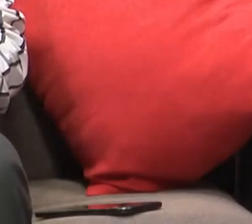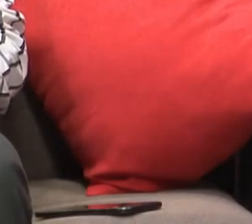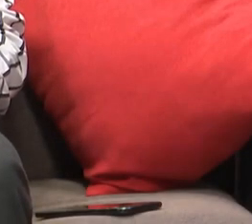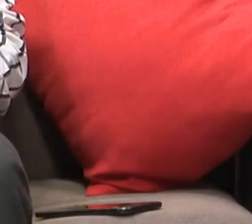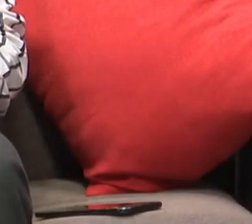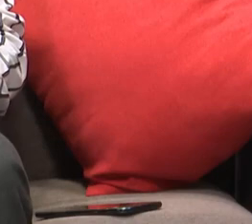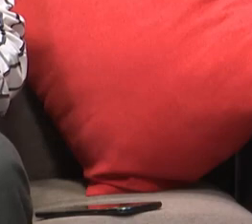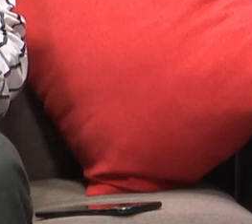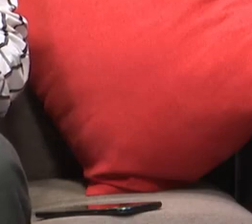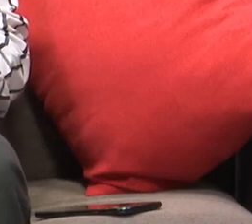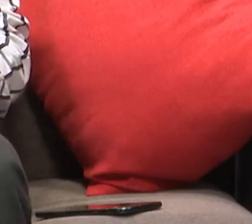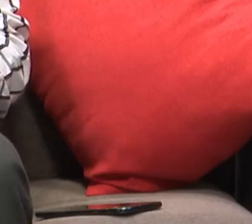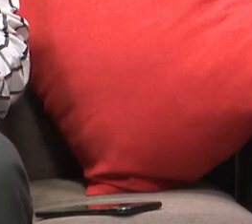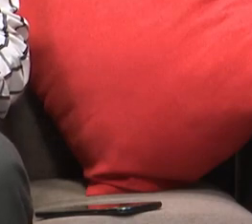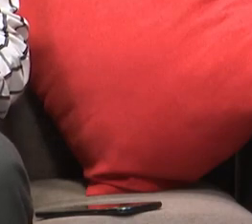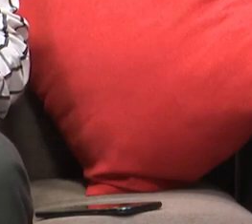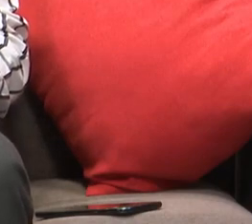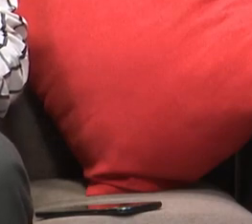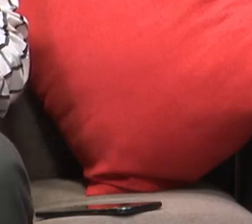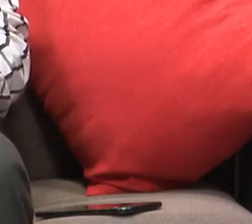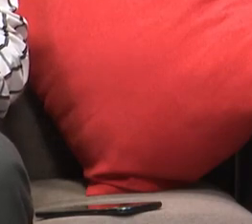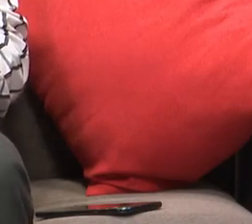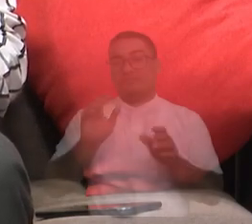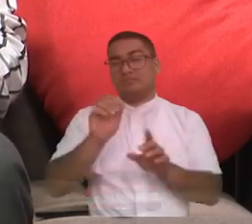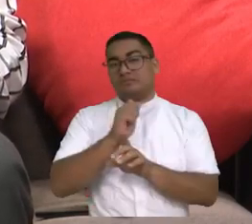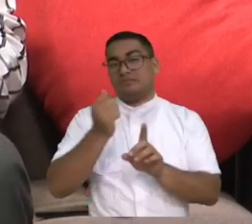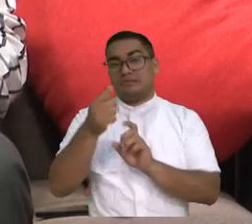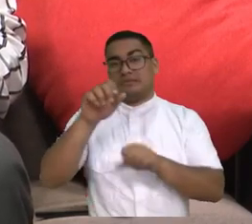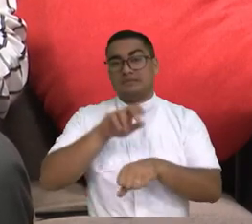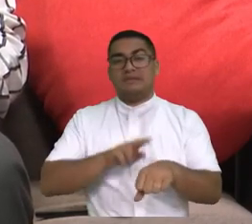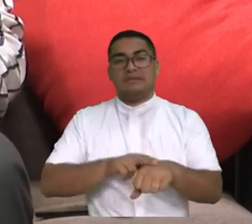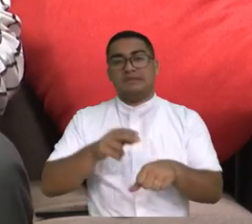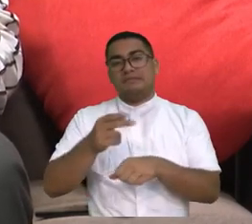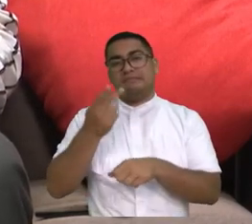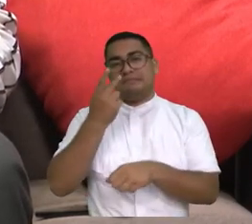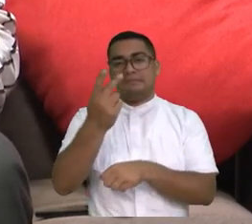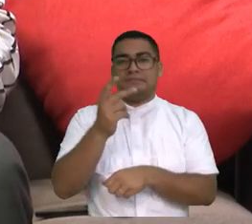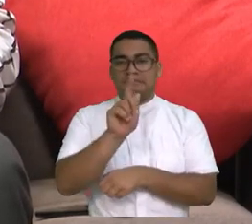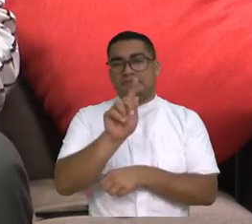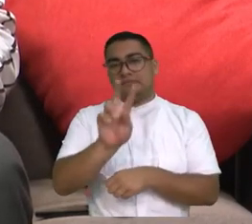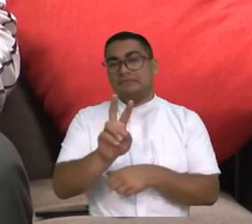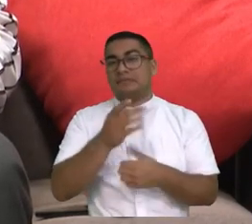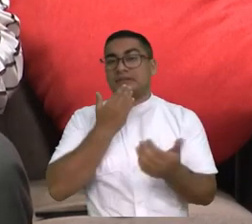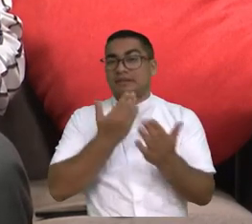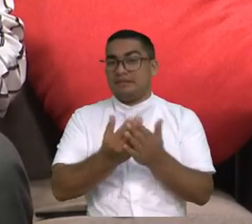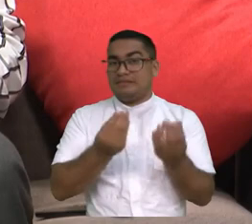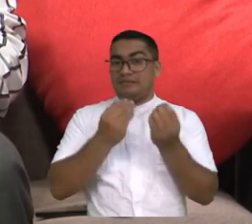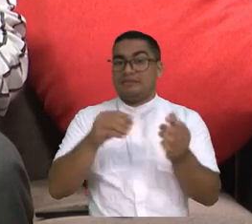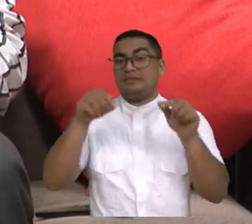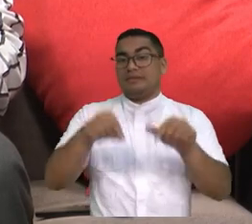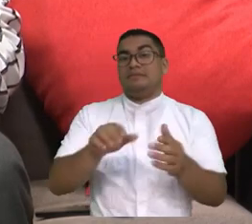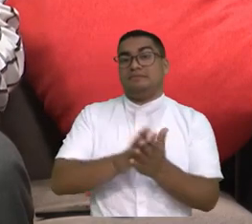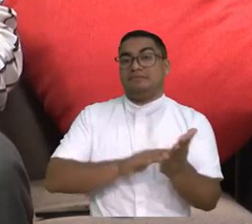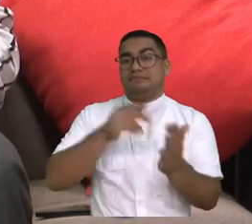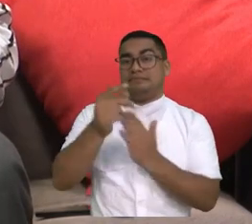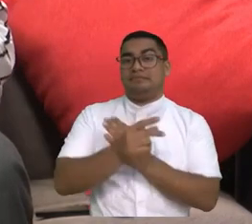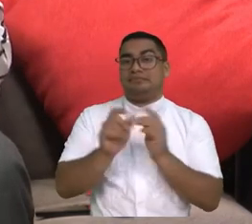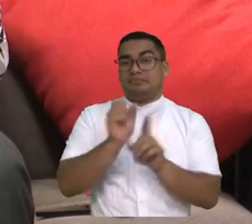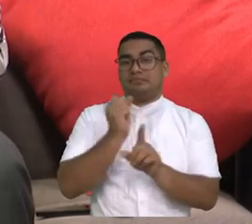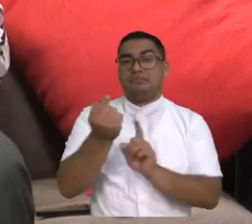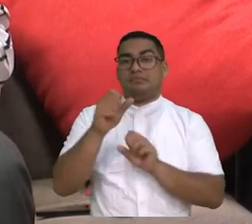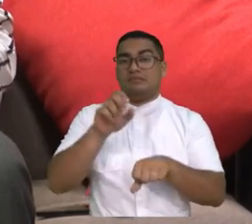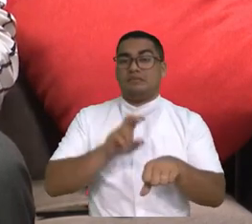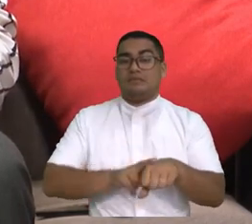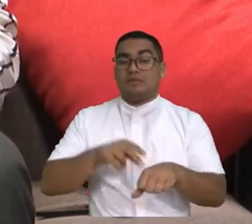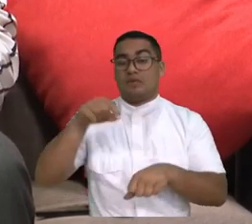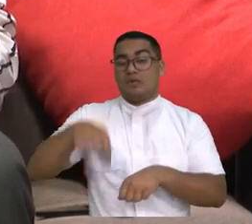Muchísimas gracias por continuar en sintonía del canal parlamentario. Muchísimas gracias por continuar acompañándonos en su programa desde el Parlamento. Hoy 104 aniversario